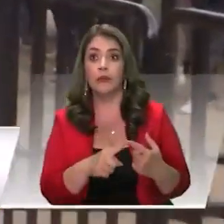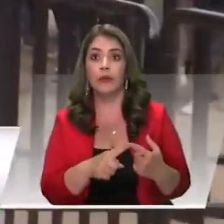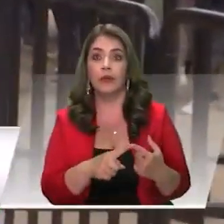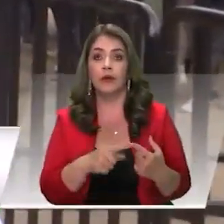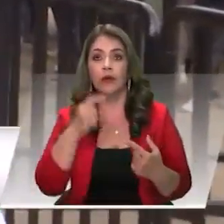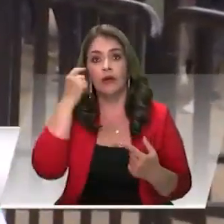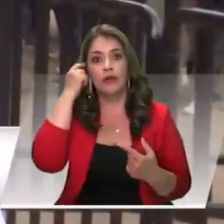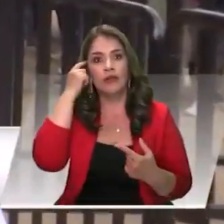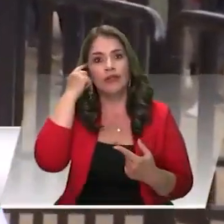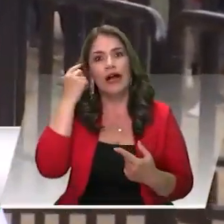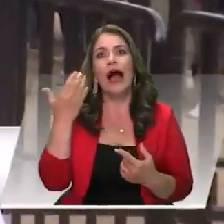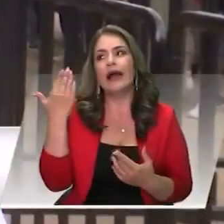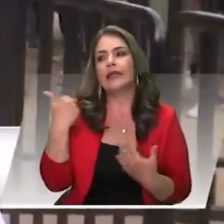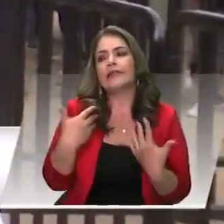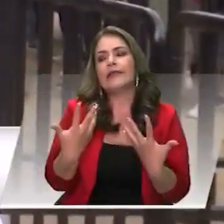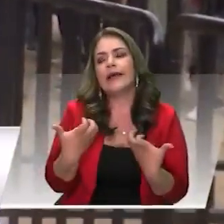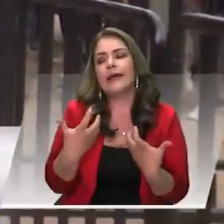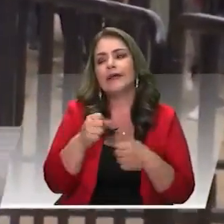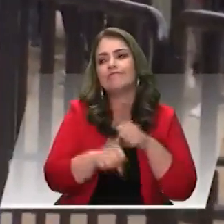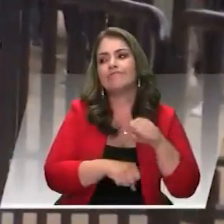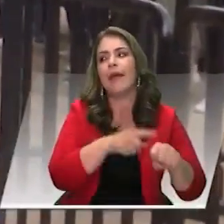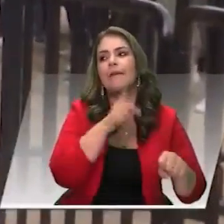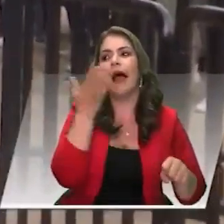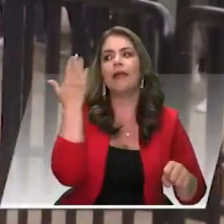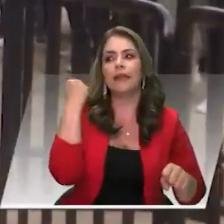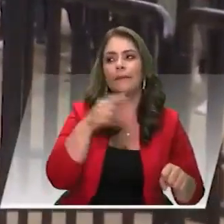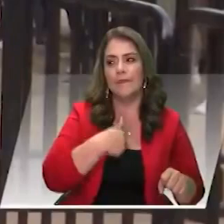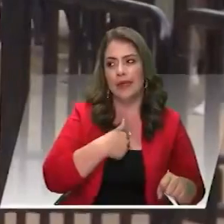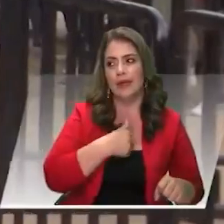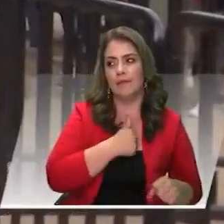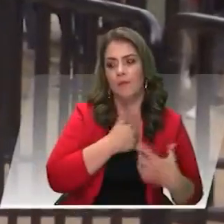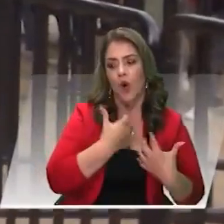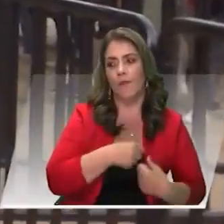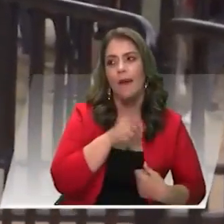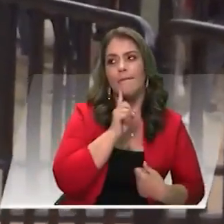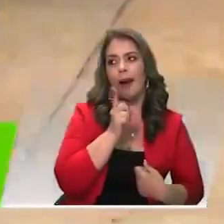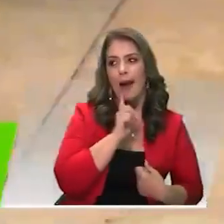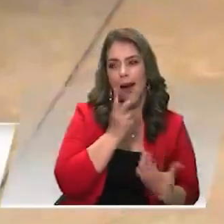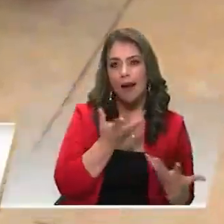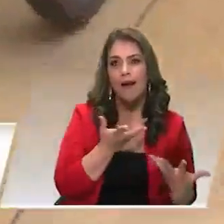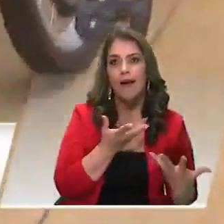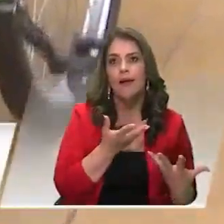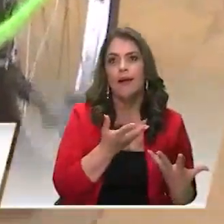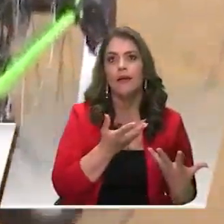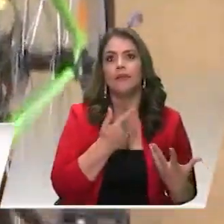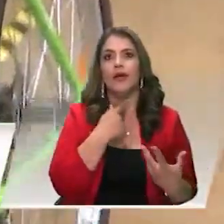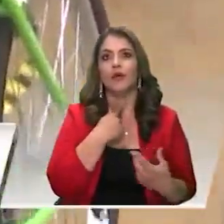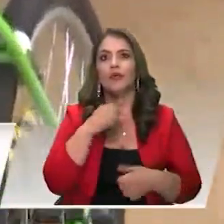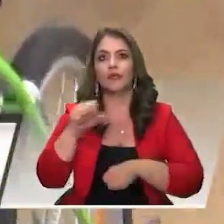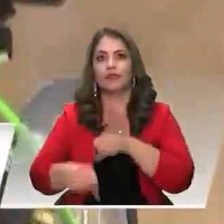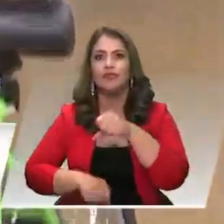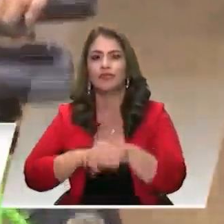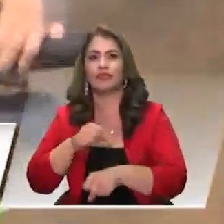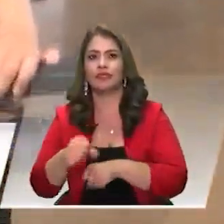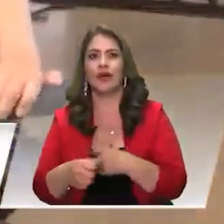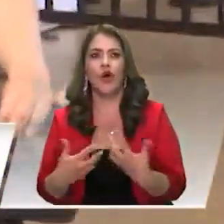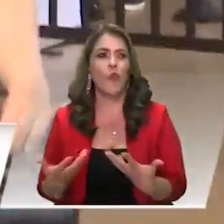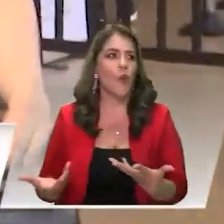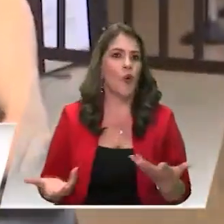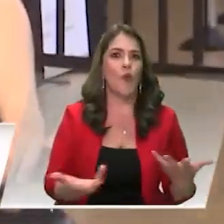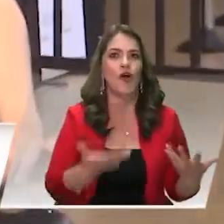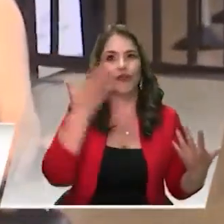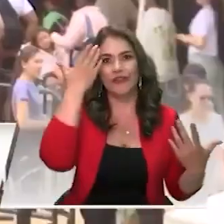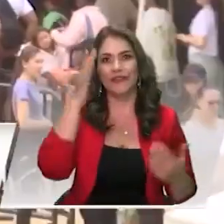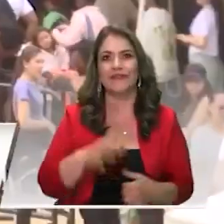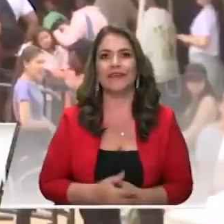una bicicleta y la mía se me había dañado. Y yo, como soy una persona que me gusta hacer mucho deporte, no tenía cómo hacerlo en los fines